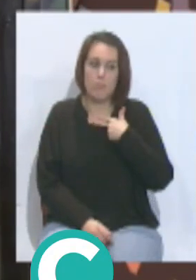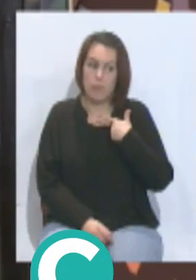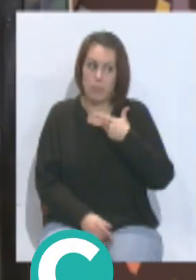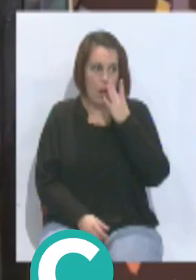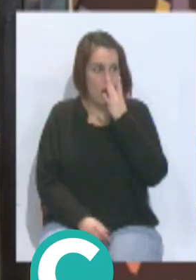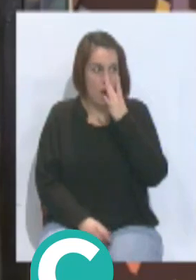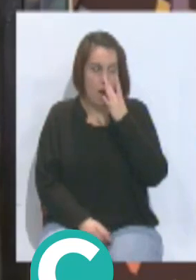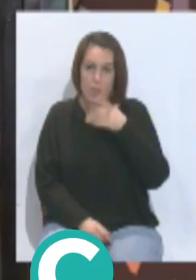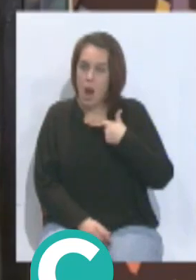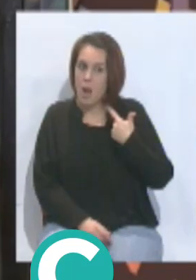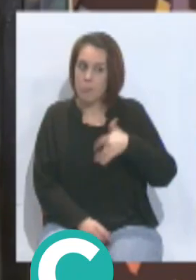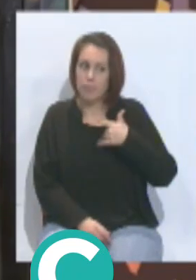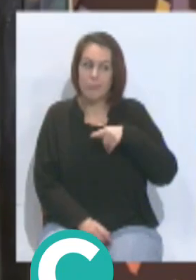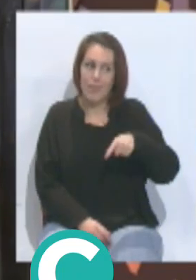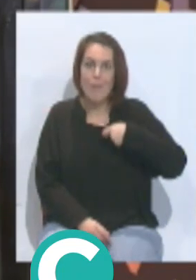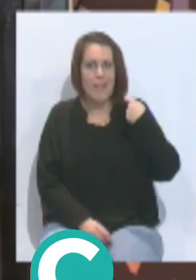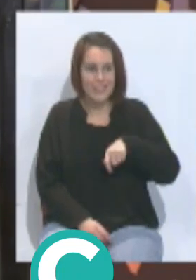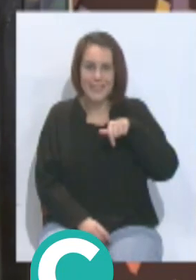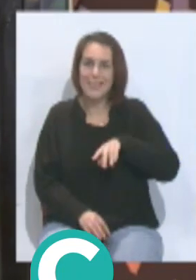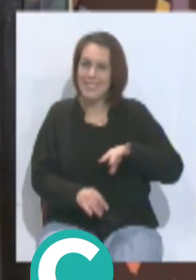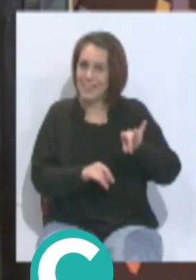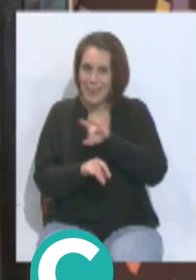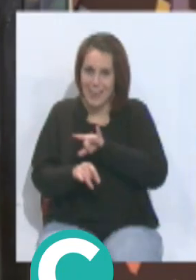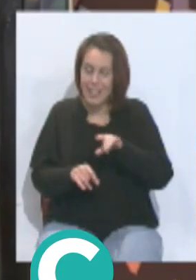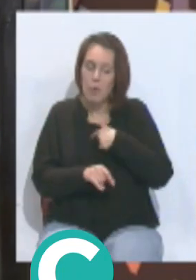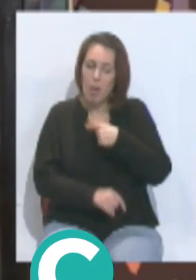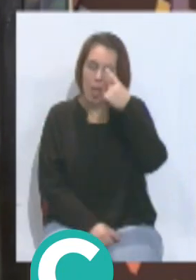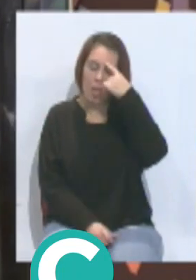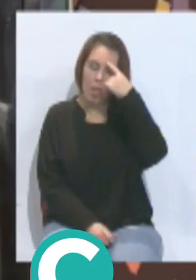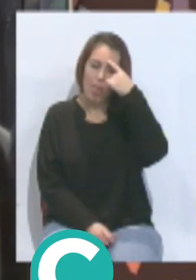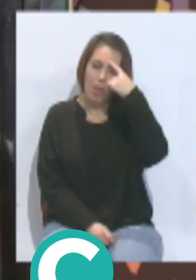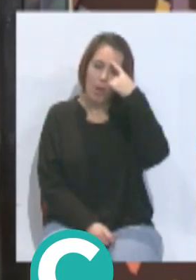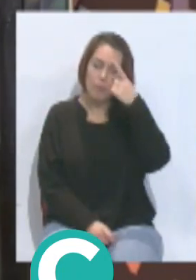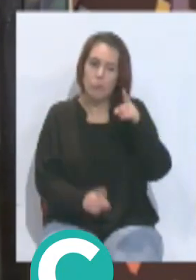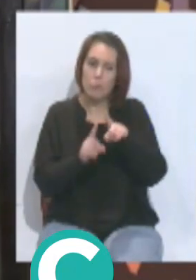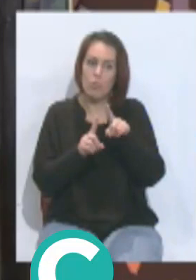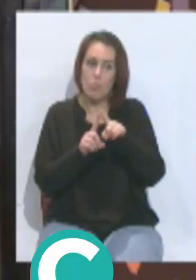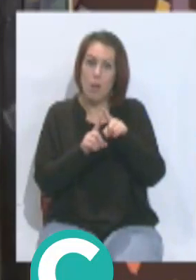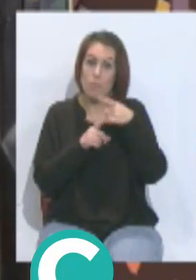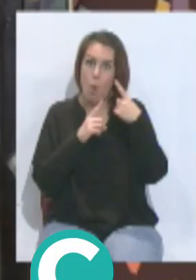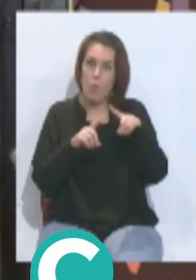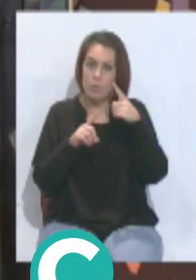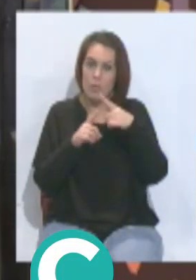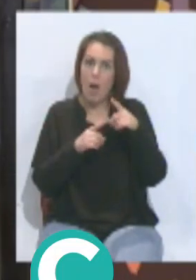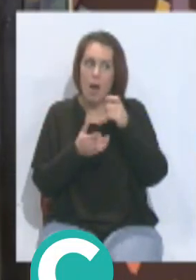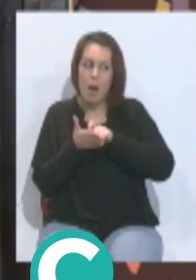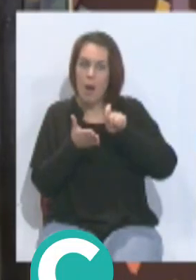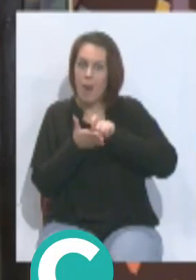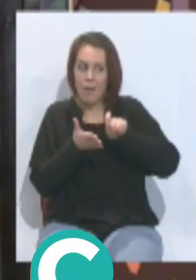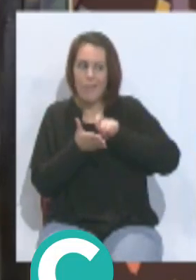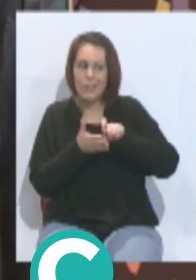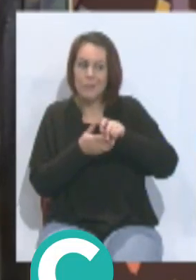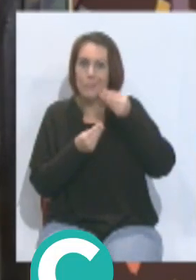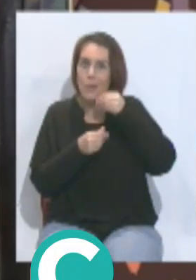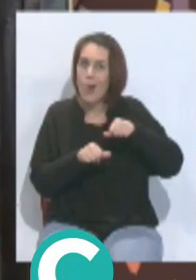y un gran jartible de esta fiesta que sin duda tiene en su cabeza una auténtica gramola de un montón de músicas y letras a lo largo